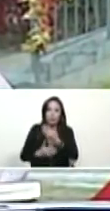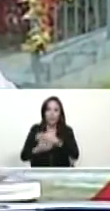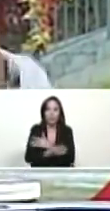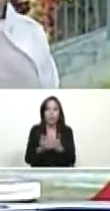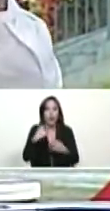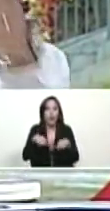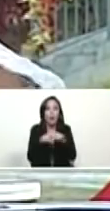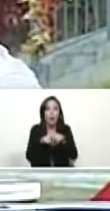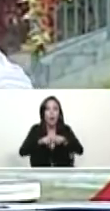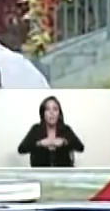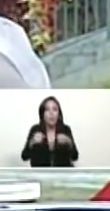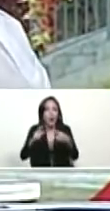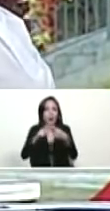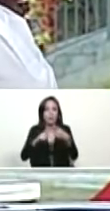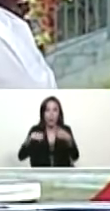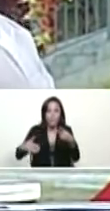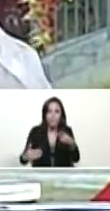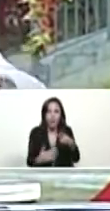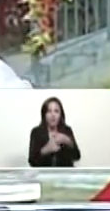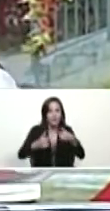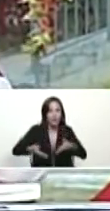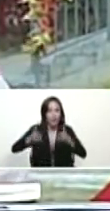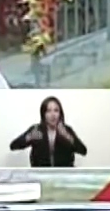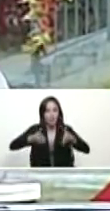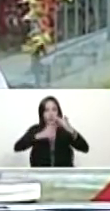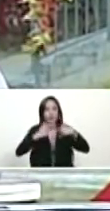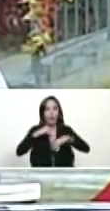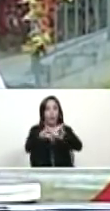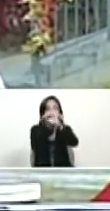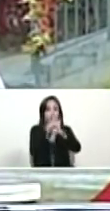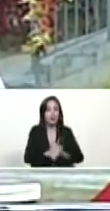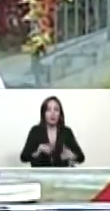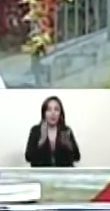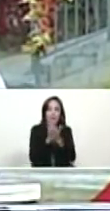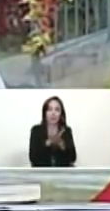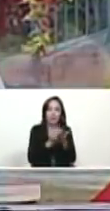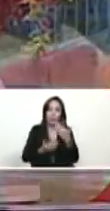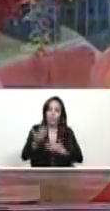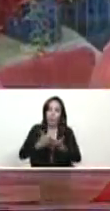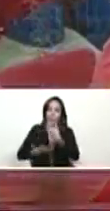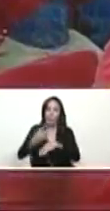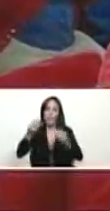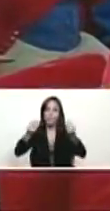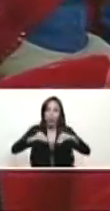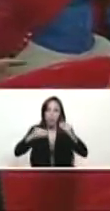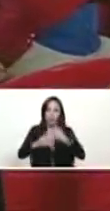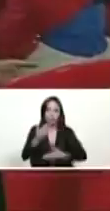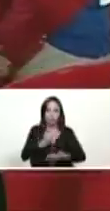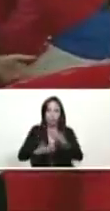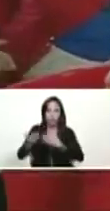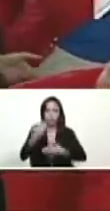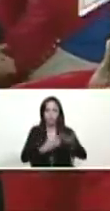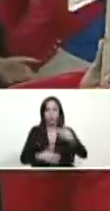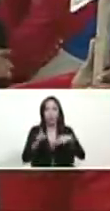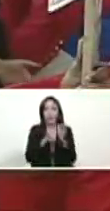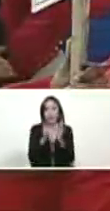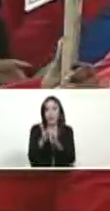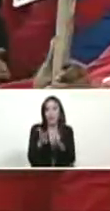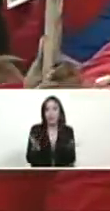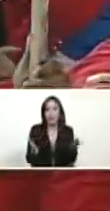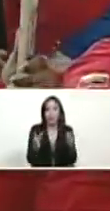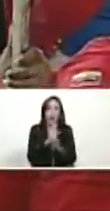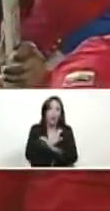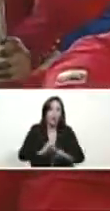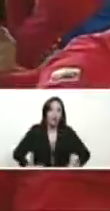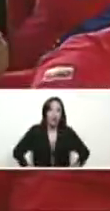peces, apartamentos y felicidad. Multiplica la felicidad. Es el concepto cristiano de